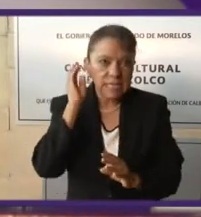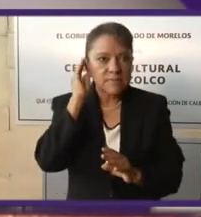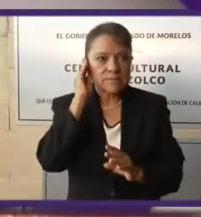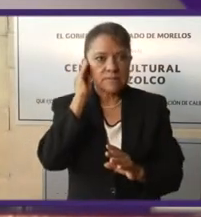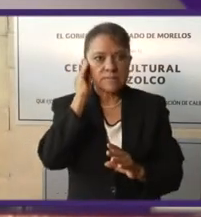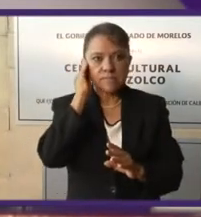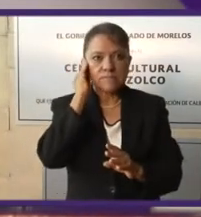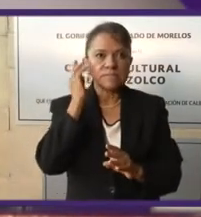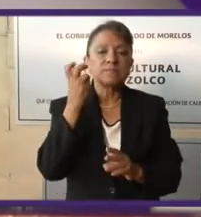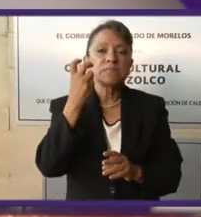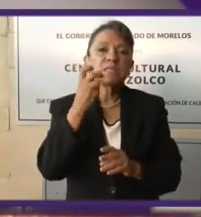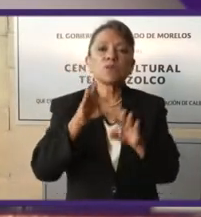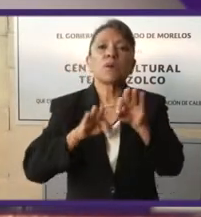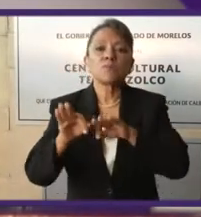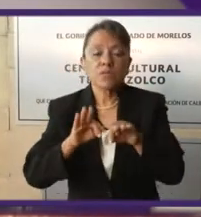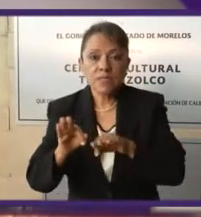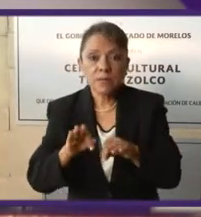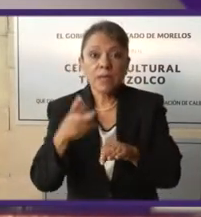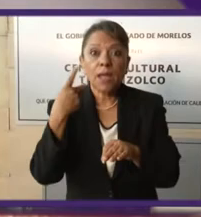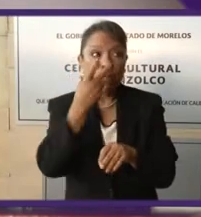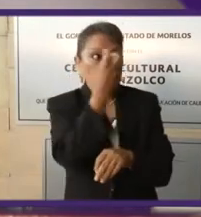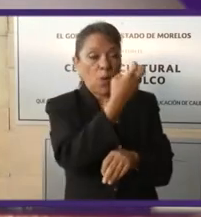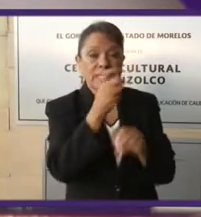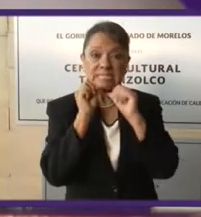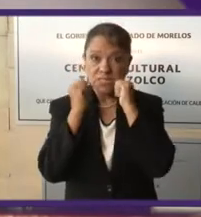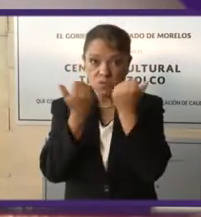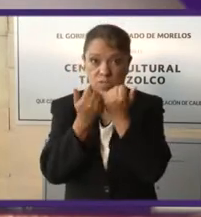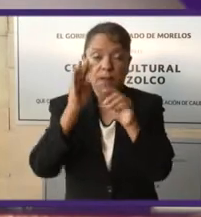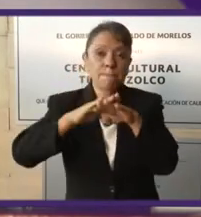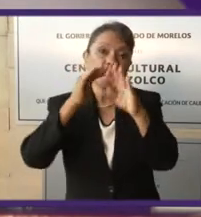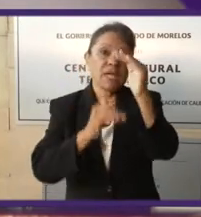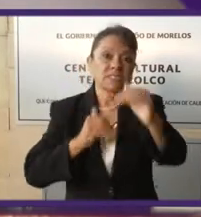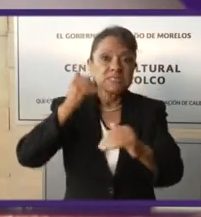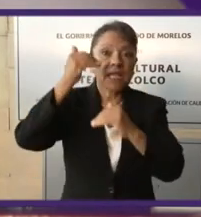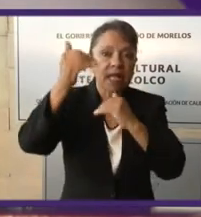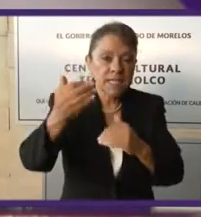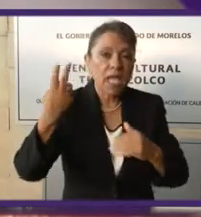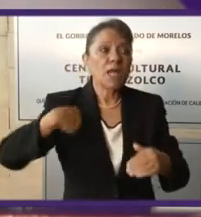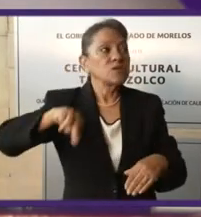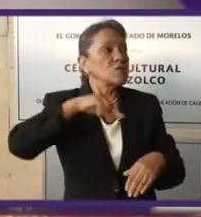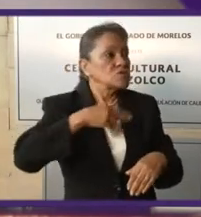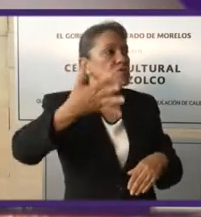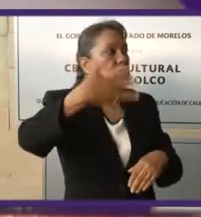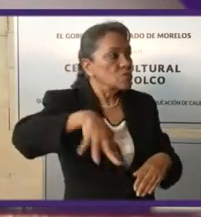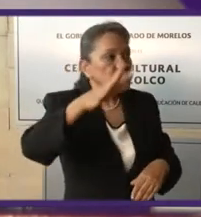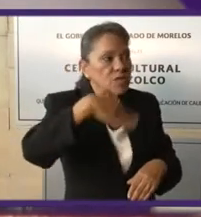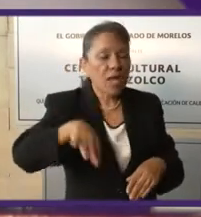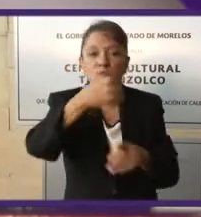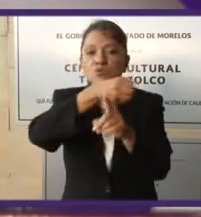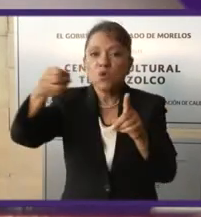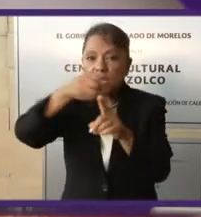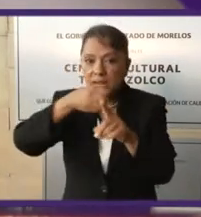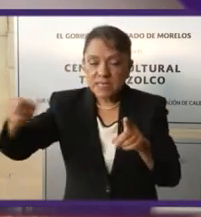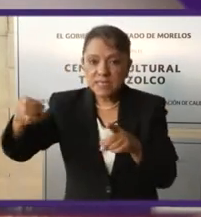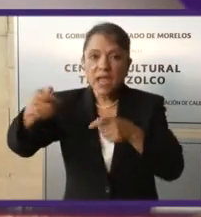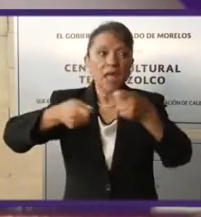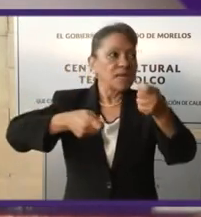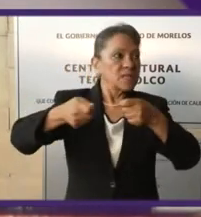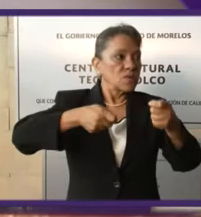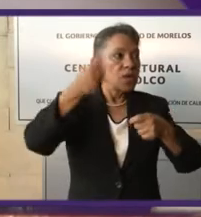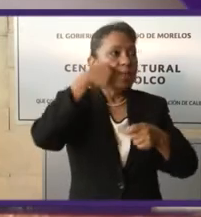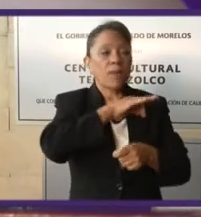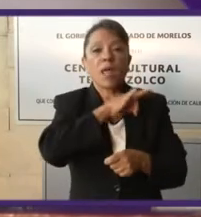trabajar para eso, pero este frente va más allá. Nosotros buscamos organizarnos, articularnos para